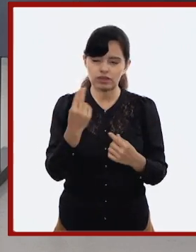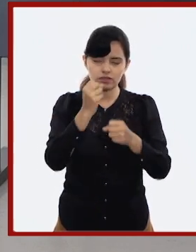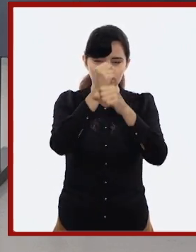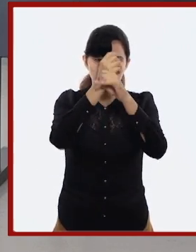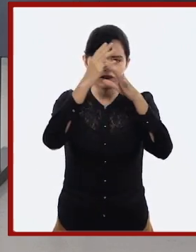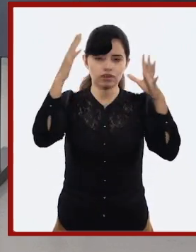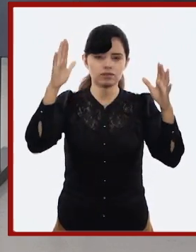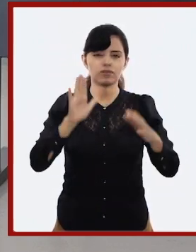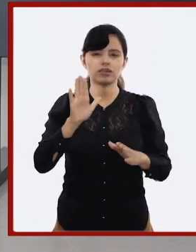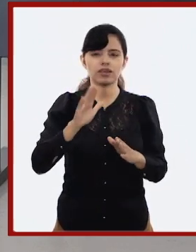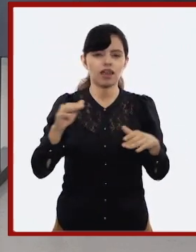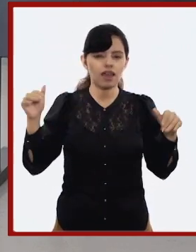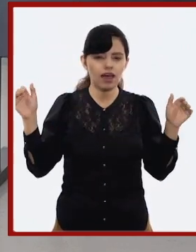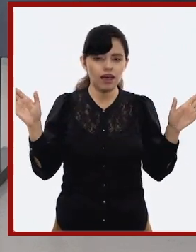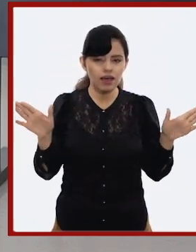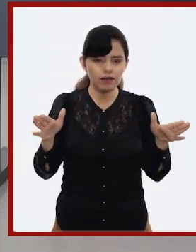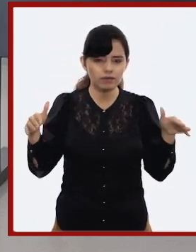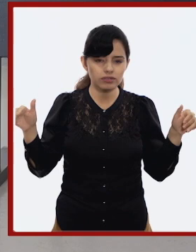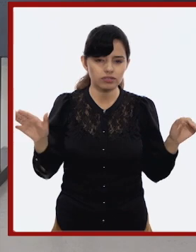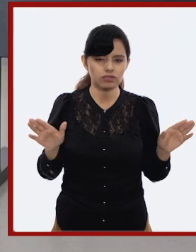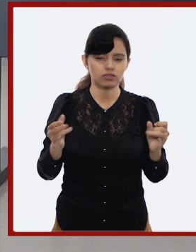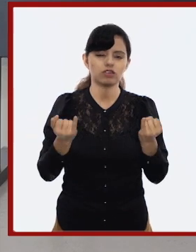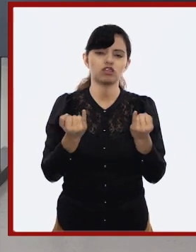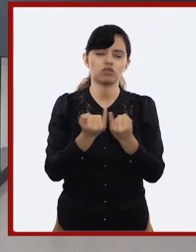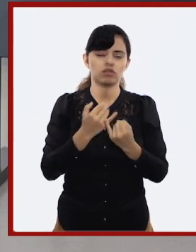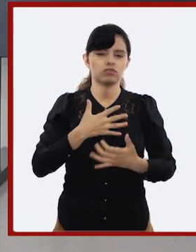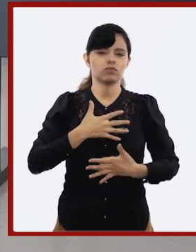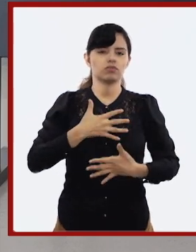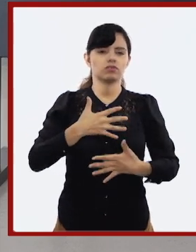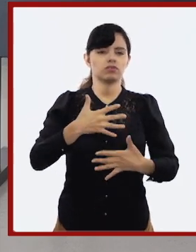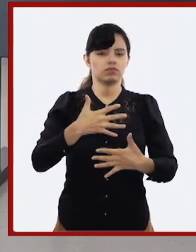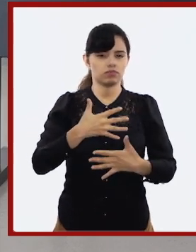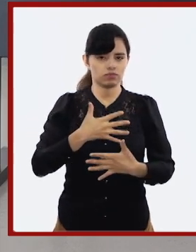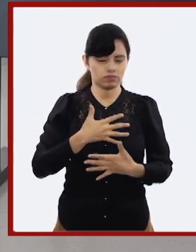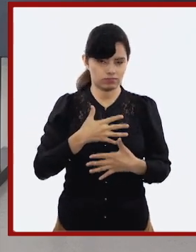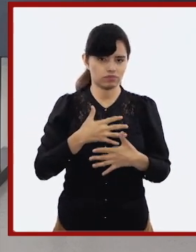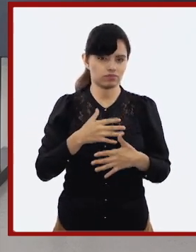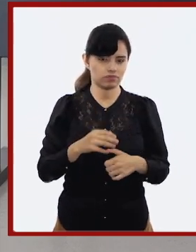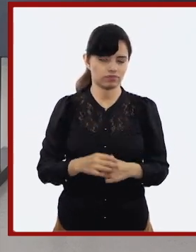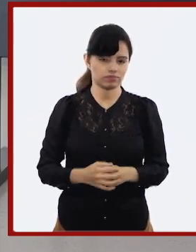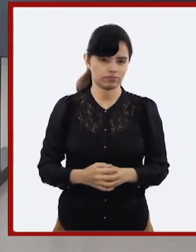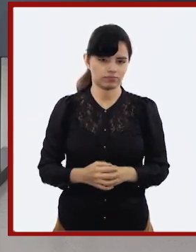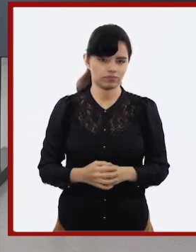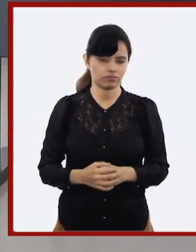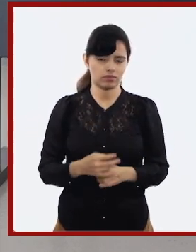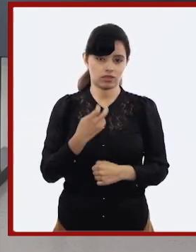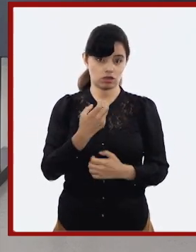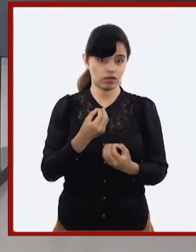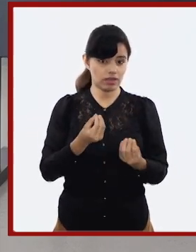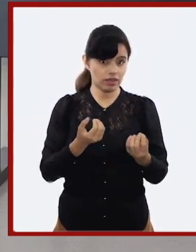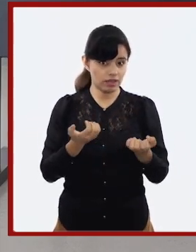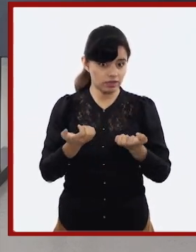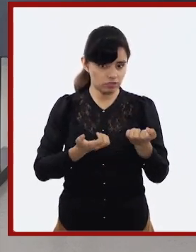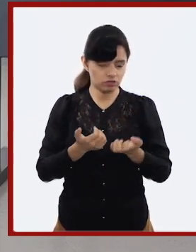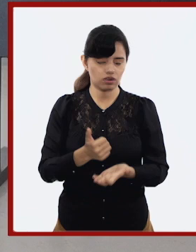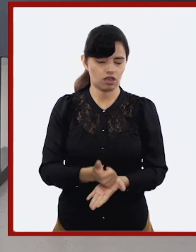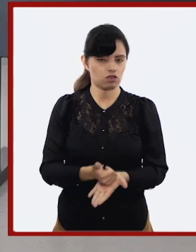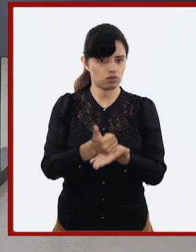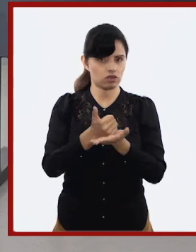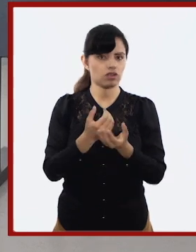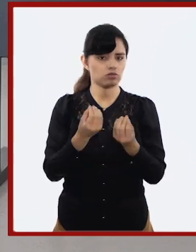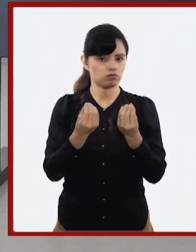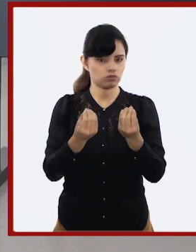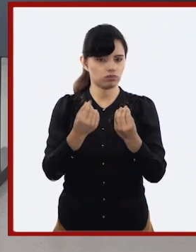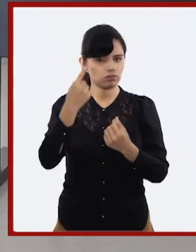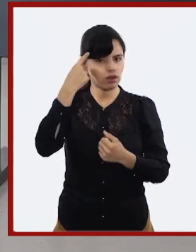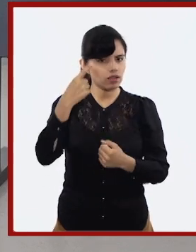mismo tiempo estamos trabajando nuestra respiración. Estos ejercicios nos ayudan mucho a